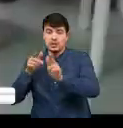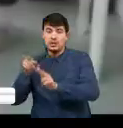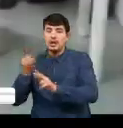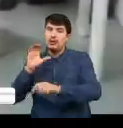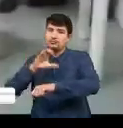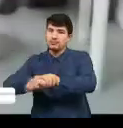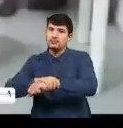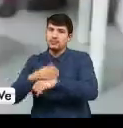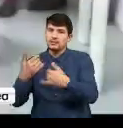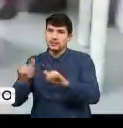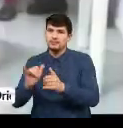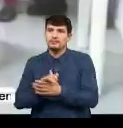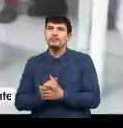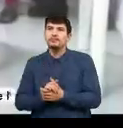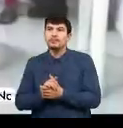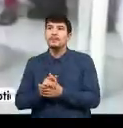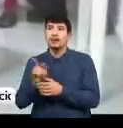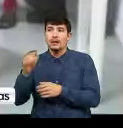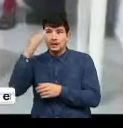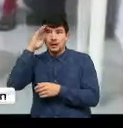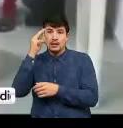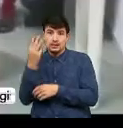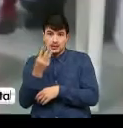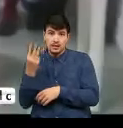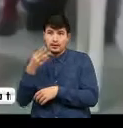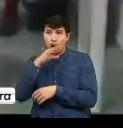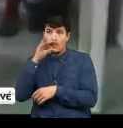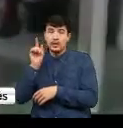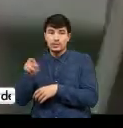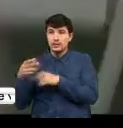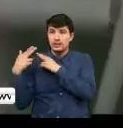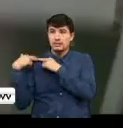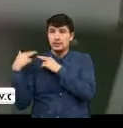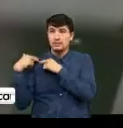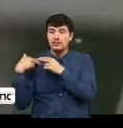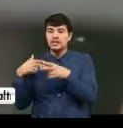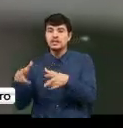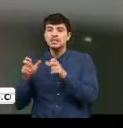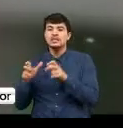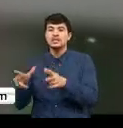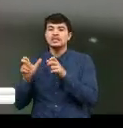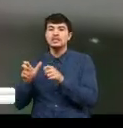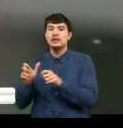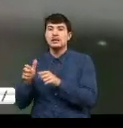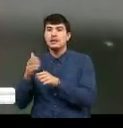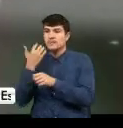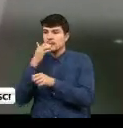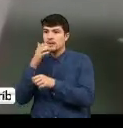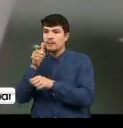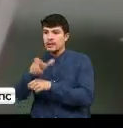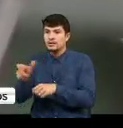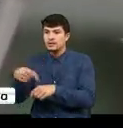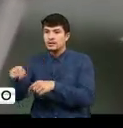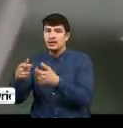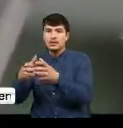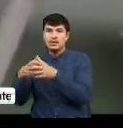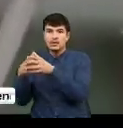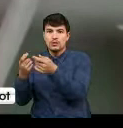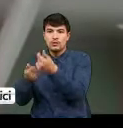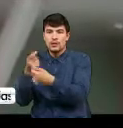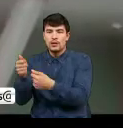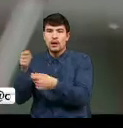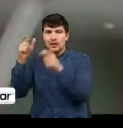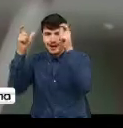según las autoridades estos tres hombres eran los responsable tras extorsiones e intimidaciones a comerciantes ganaderos y mineros